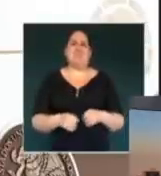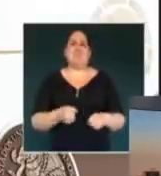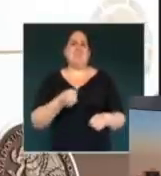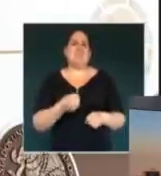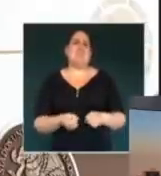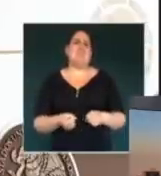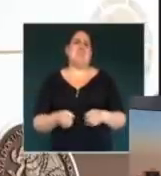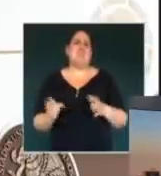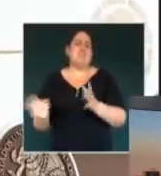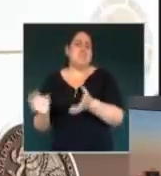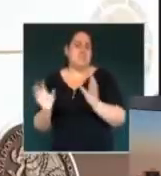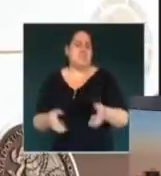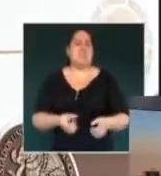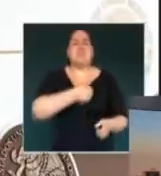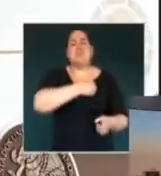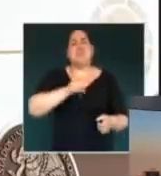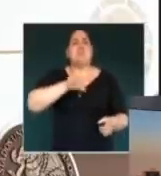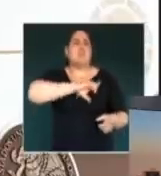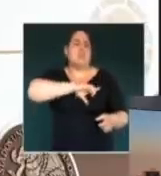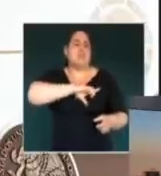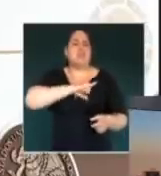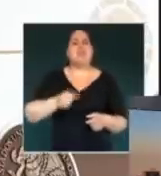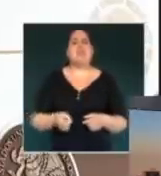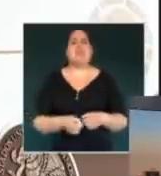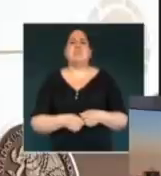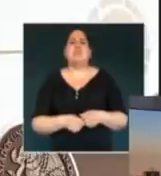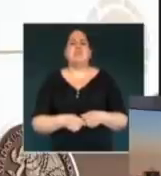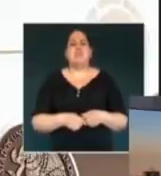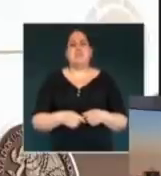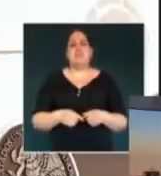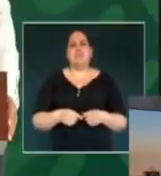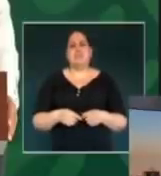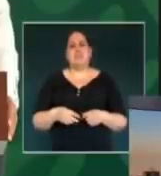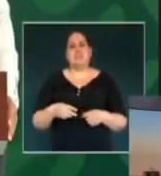Quiero también hacer un poco de memoria,